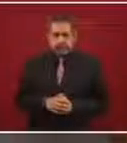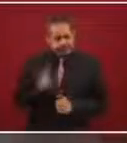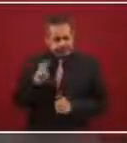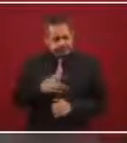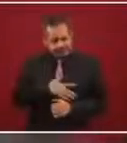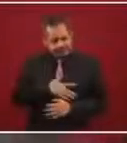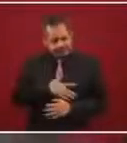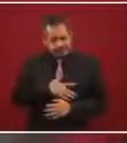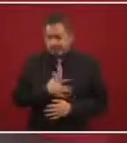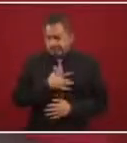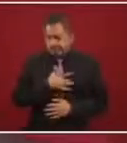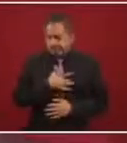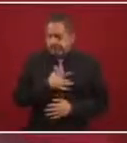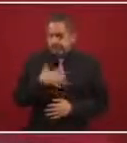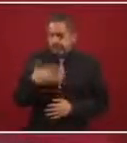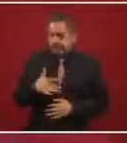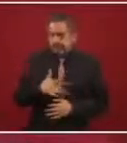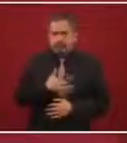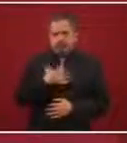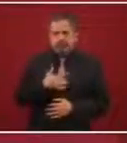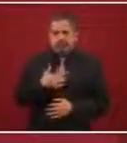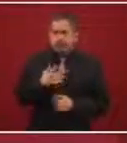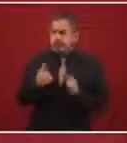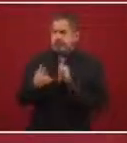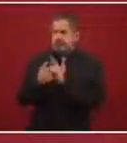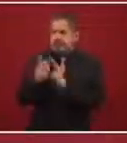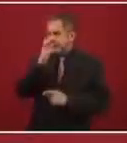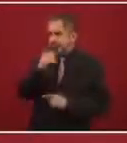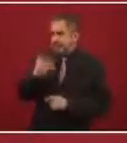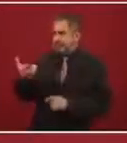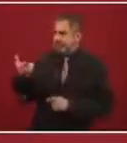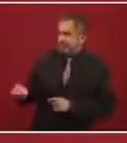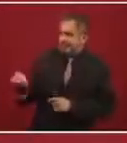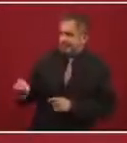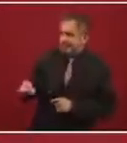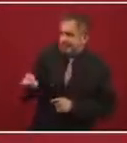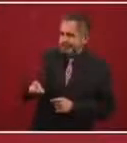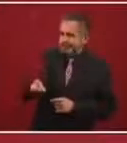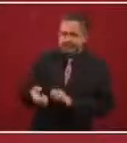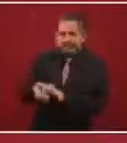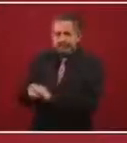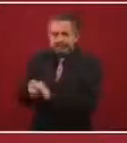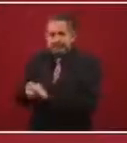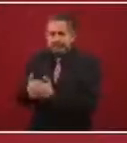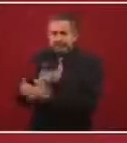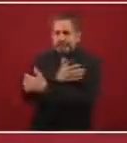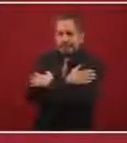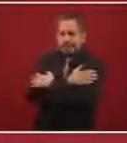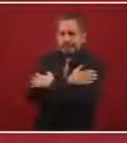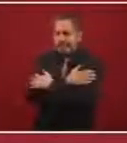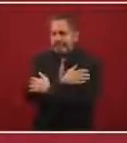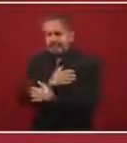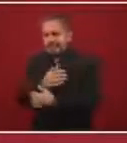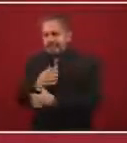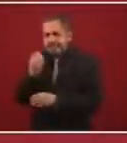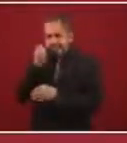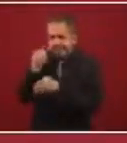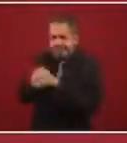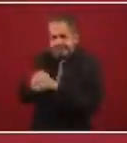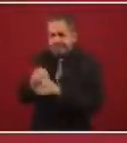siento, me duele, de no poder saludar de mano y abrazar y